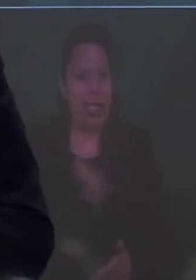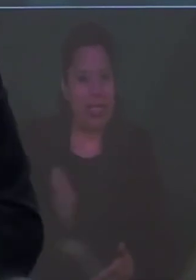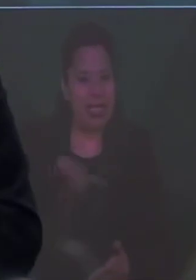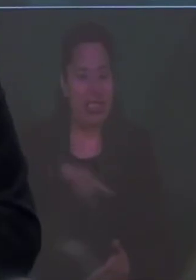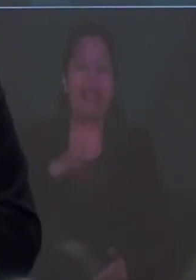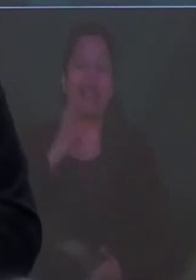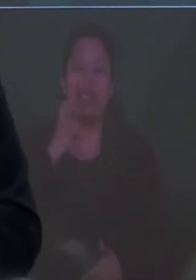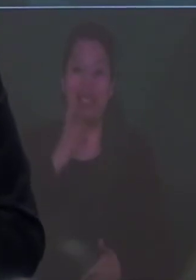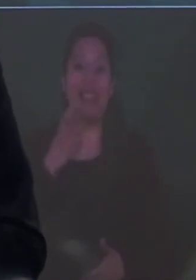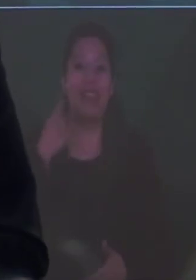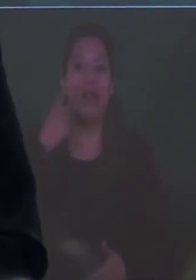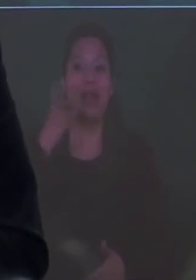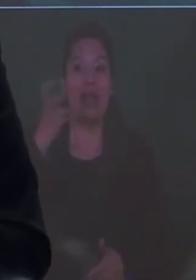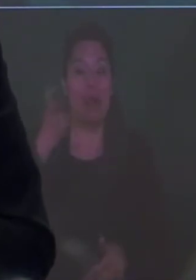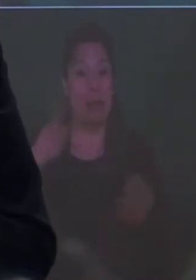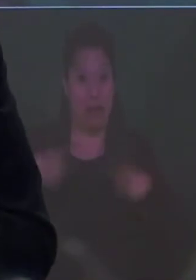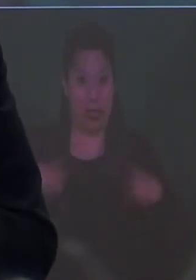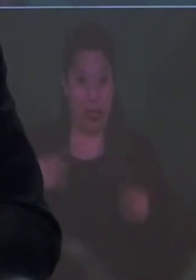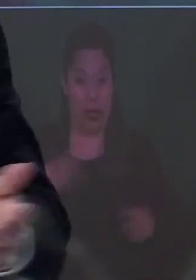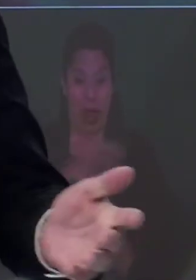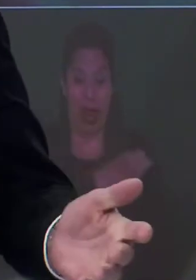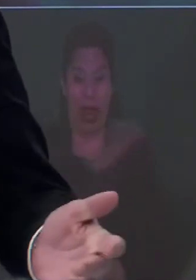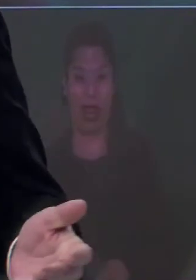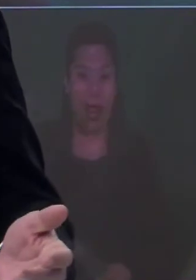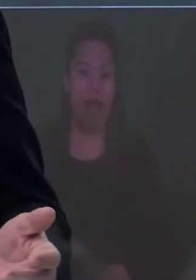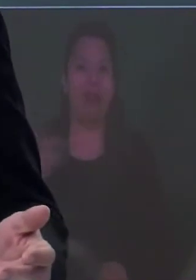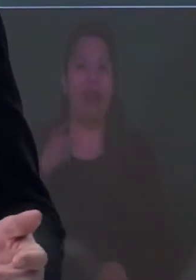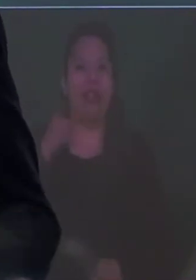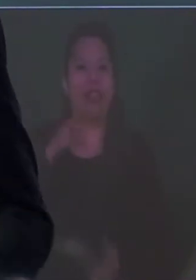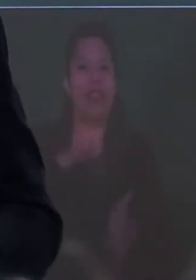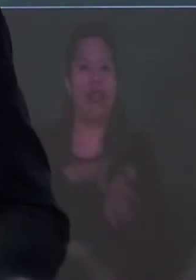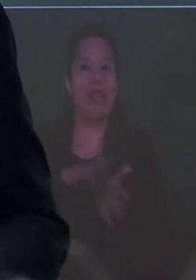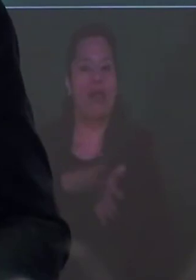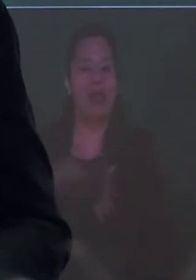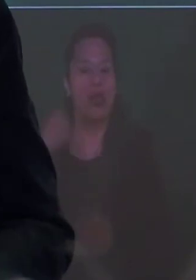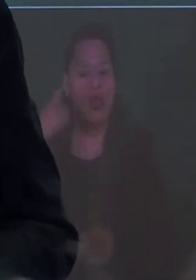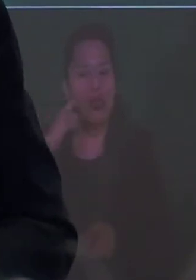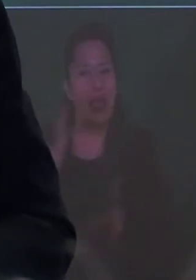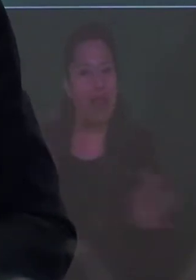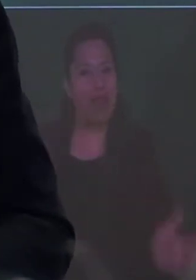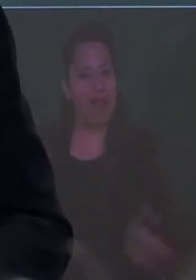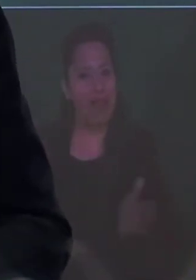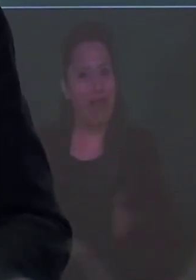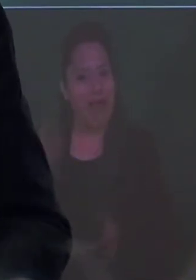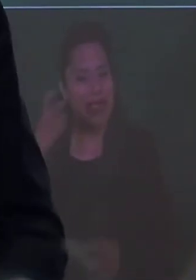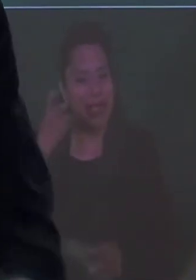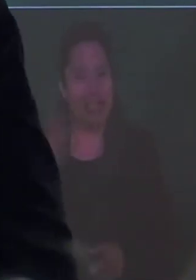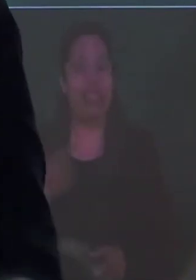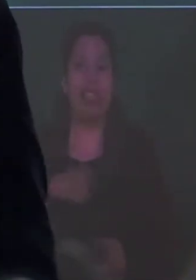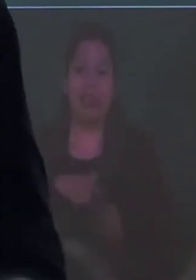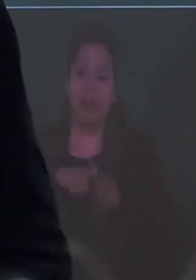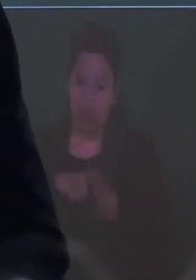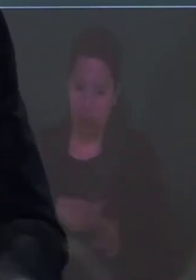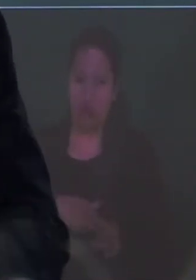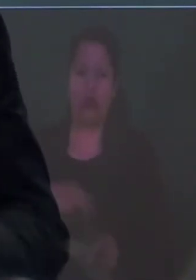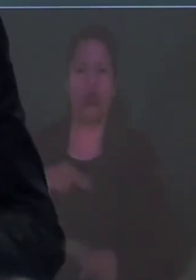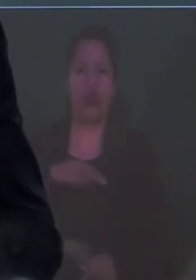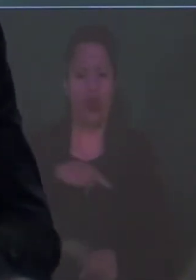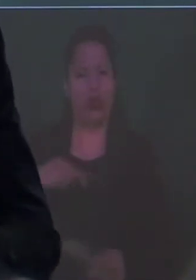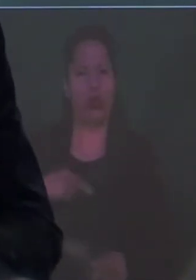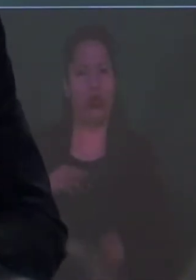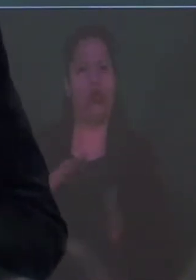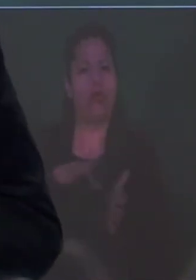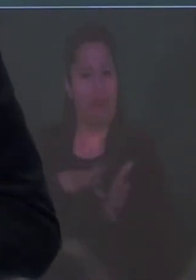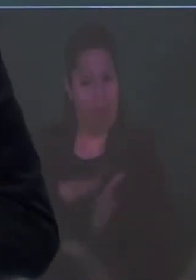general la estructura militar en méxico ya se encarga incluso hasta de la construcción de alguna parte del tren